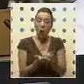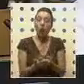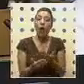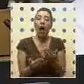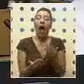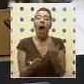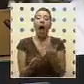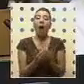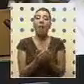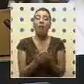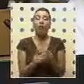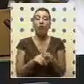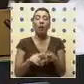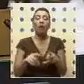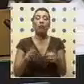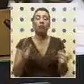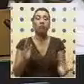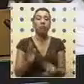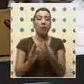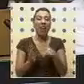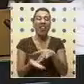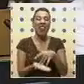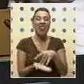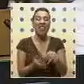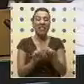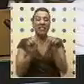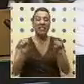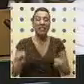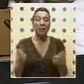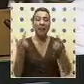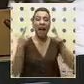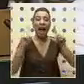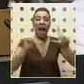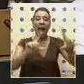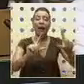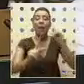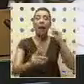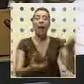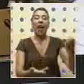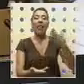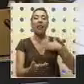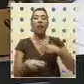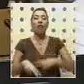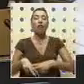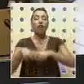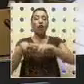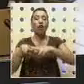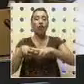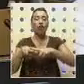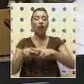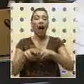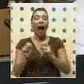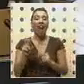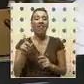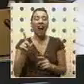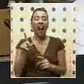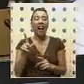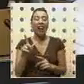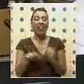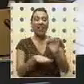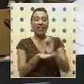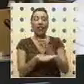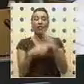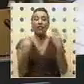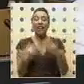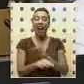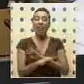logró corromper el débil sistema de acreditación para poder obtener fondos del crédito con aval del Estado. Ya cayó la Universidad del Mar,